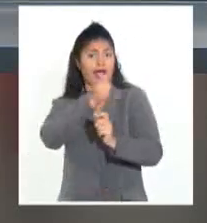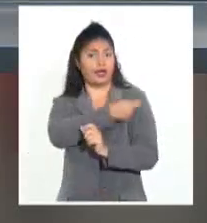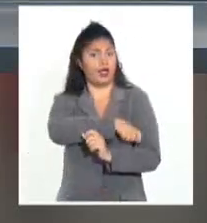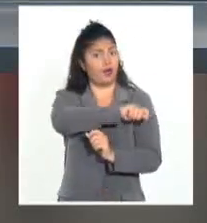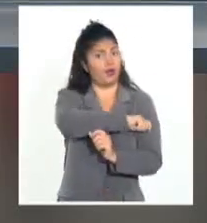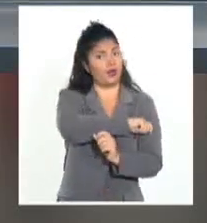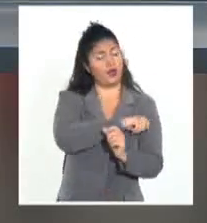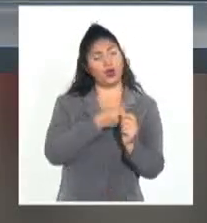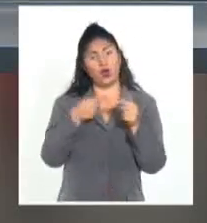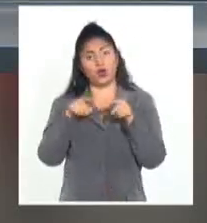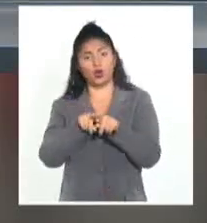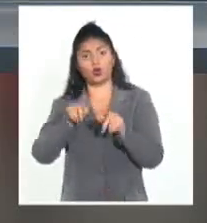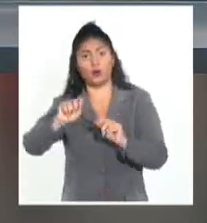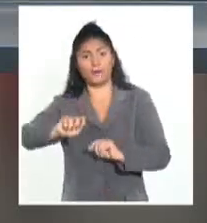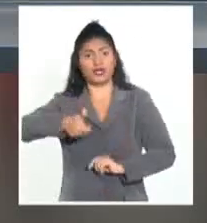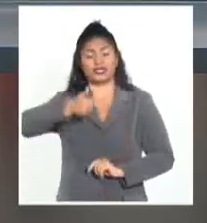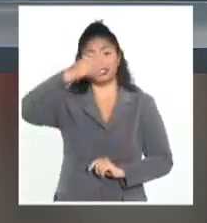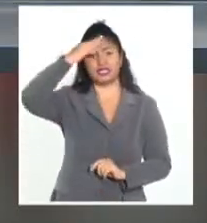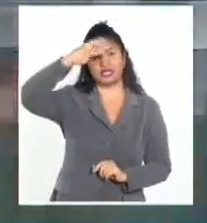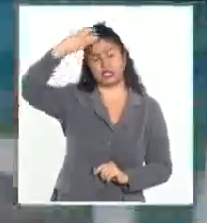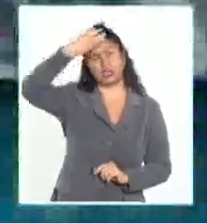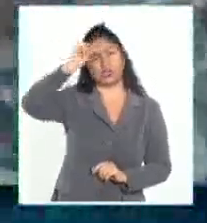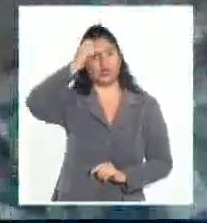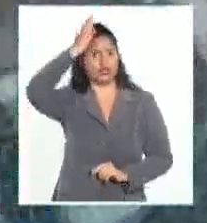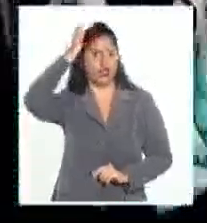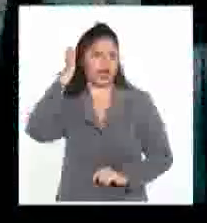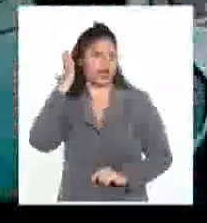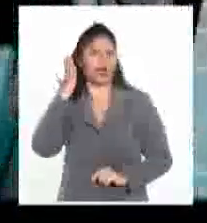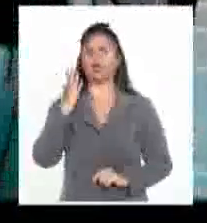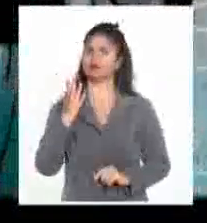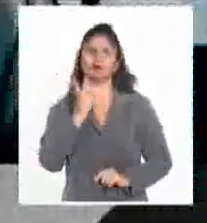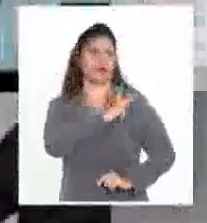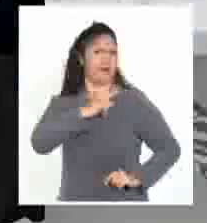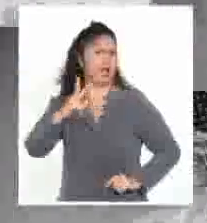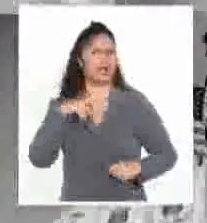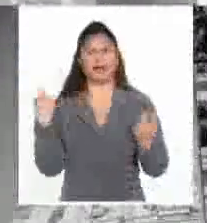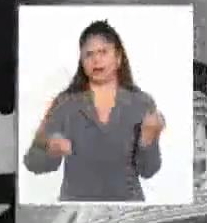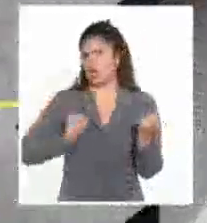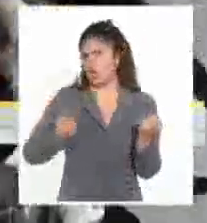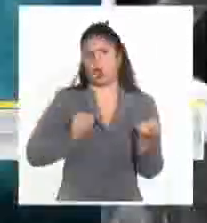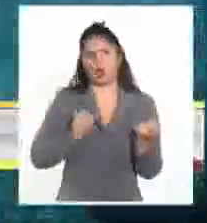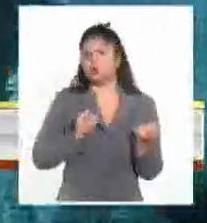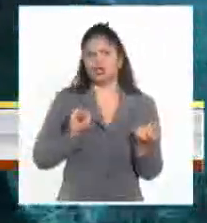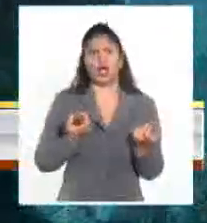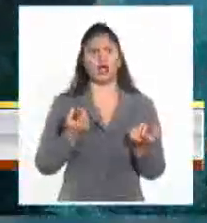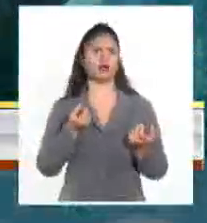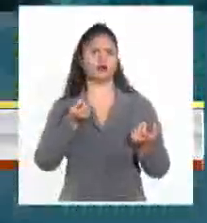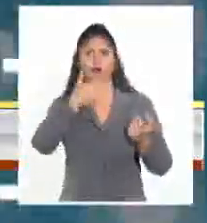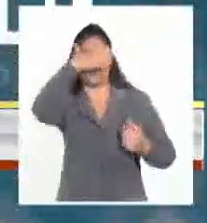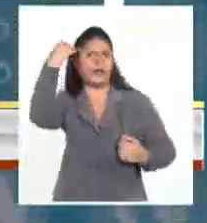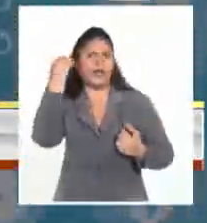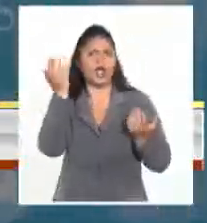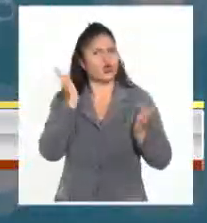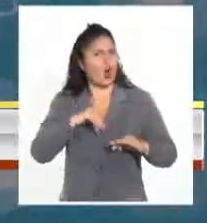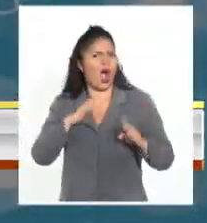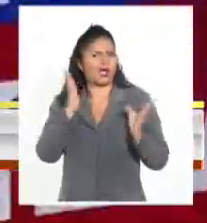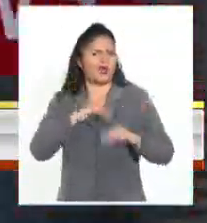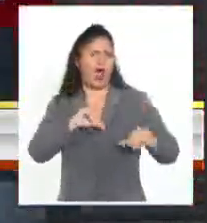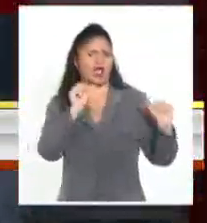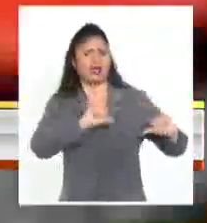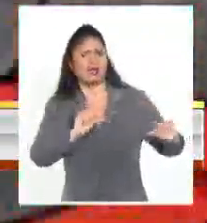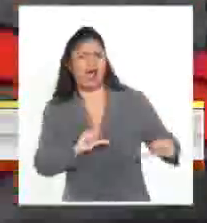Mario Díaz-Canel Bermúdez, de superar escollos, marchar adelante y salvar la revolución. Son las primeras palabras del